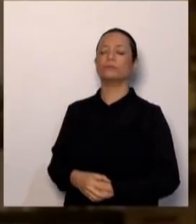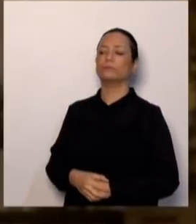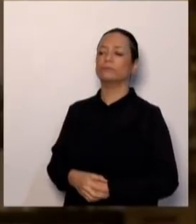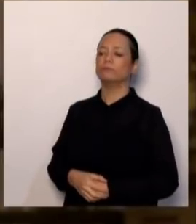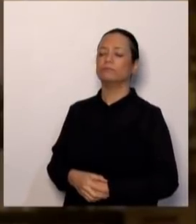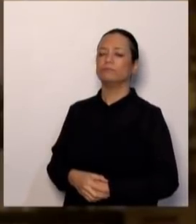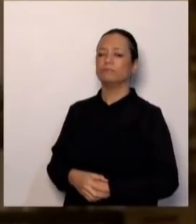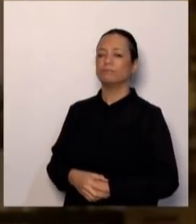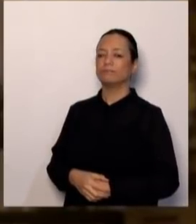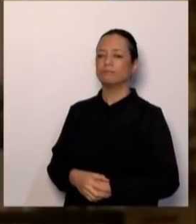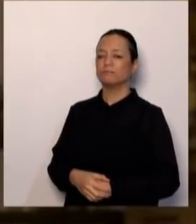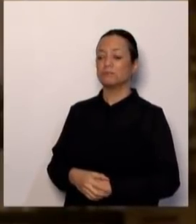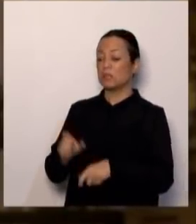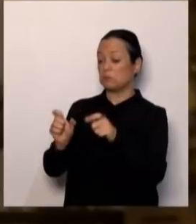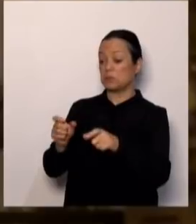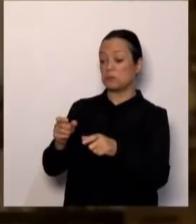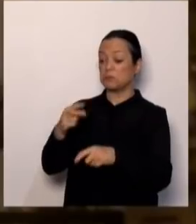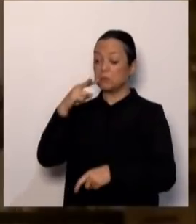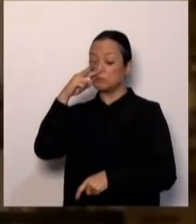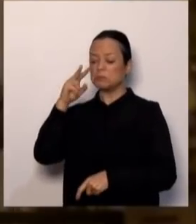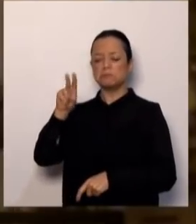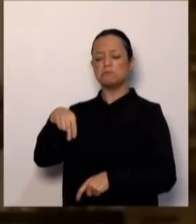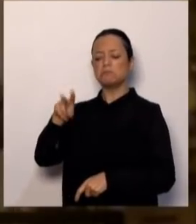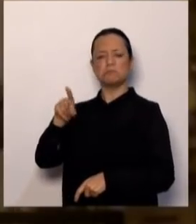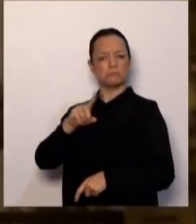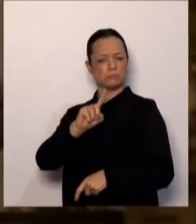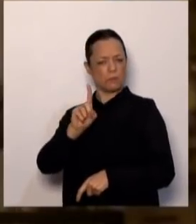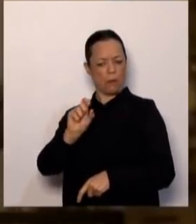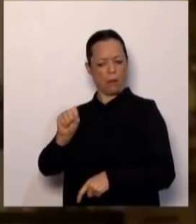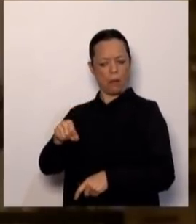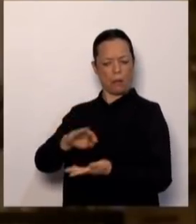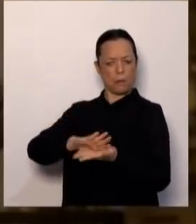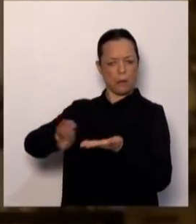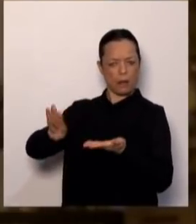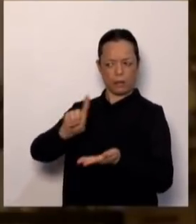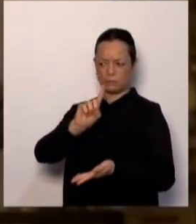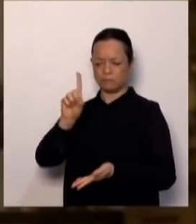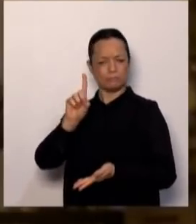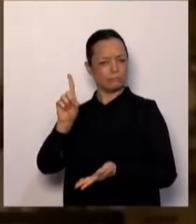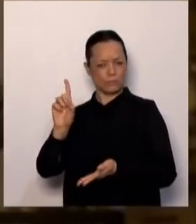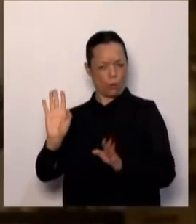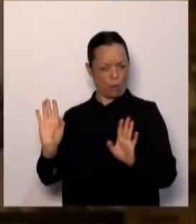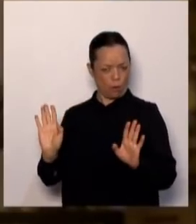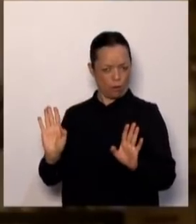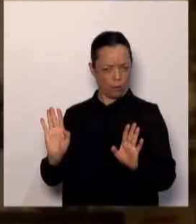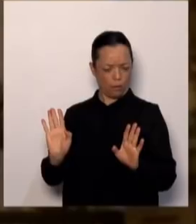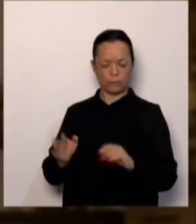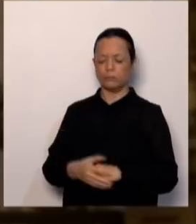sin tener en cuenta la condición de las personas, porque tú no te fijas en la categoría de